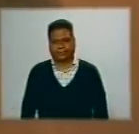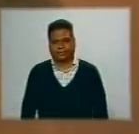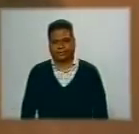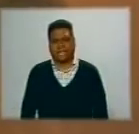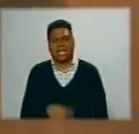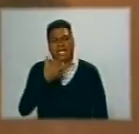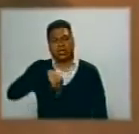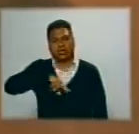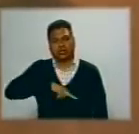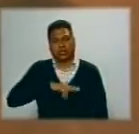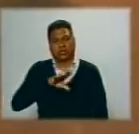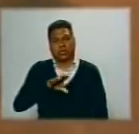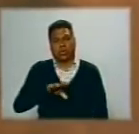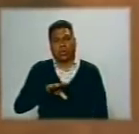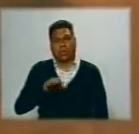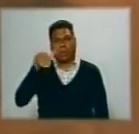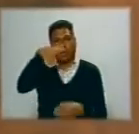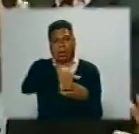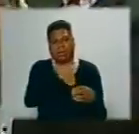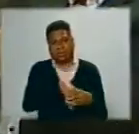elecciones presidenciales en esa fecha.